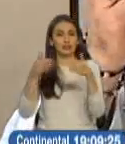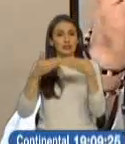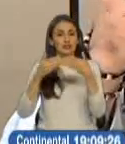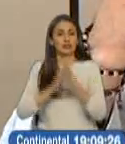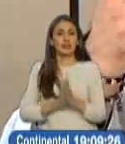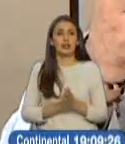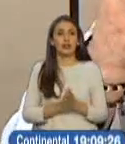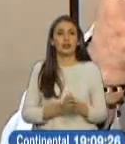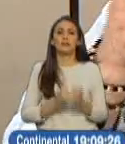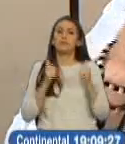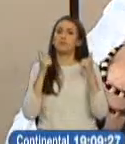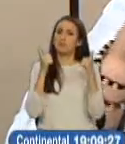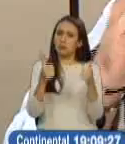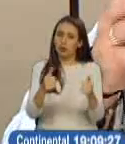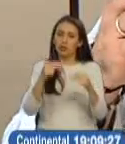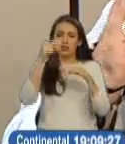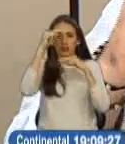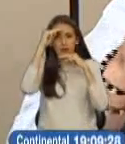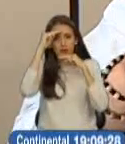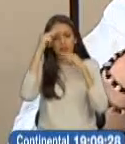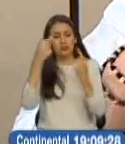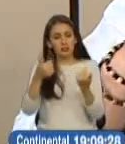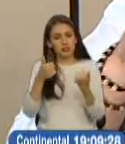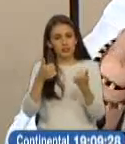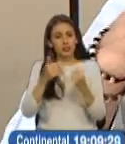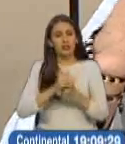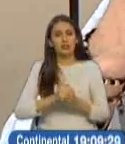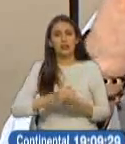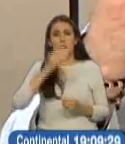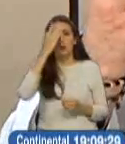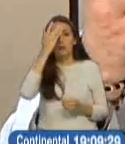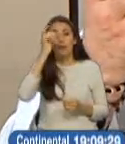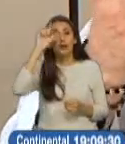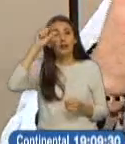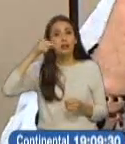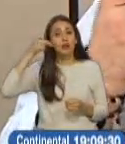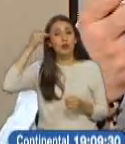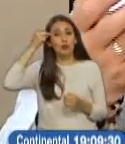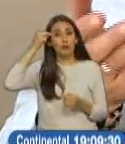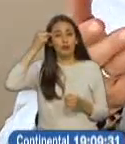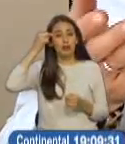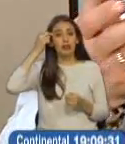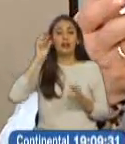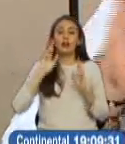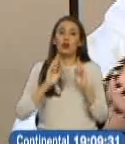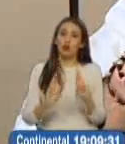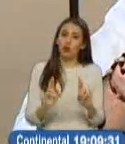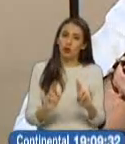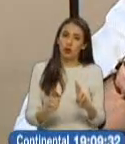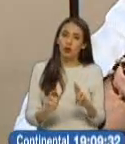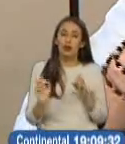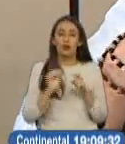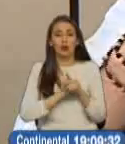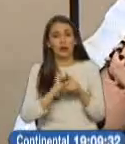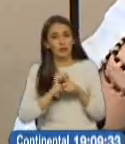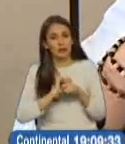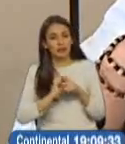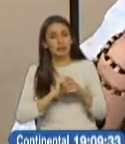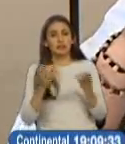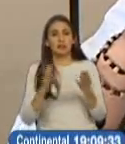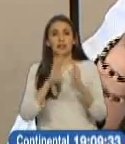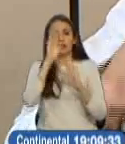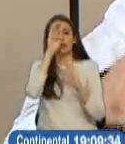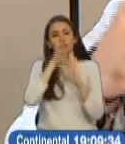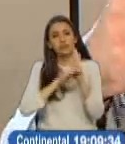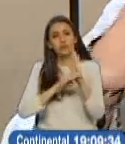son buenas señales, al menos en el sentido de que el gobierno va a intentar, ojalá lo logre, ojalá lo materialice, reducir el